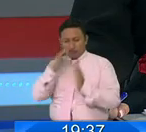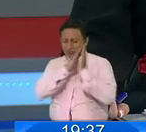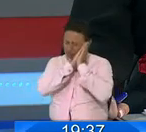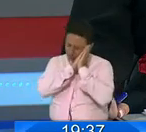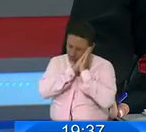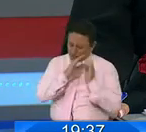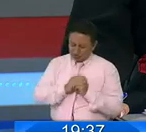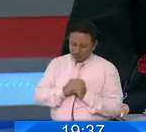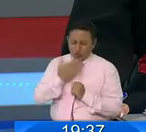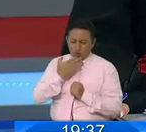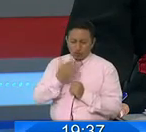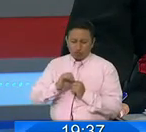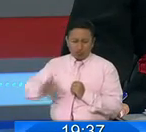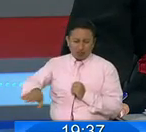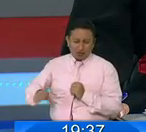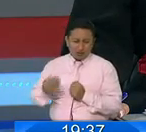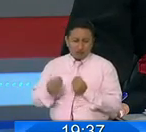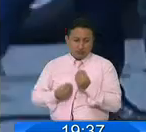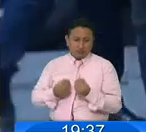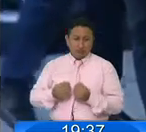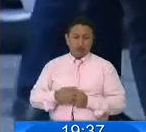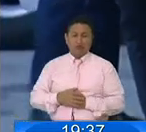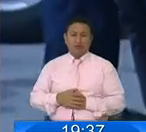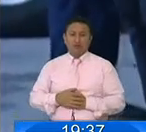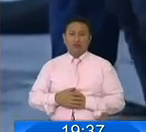de deshacerse de él